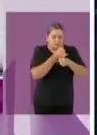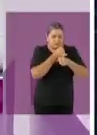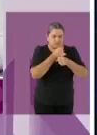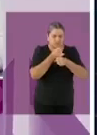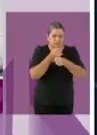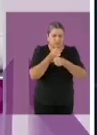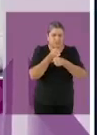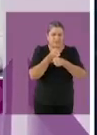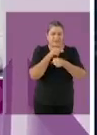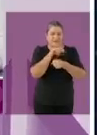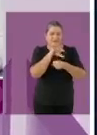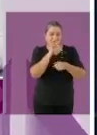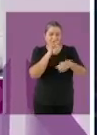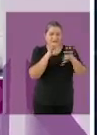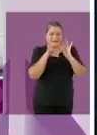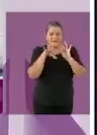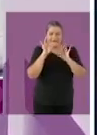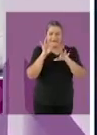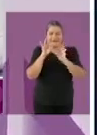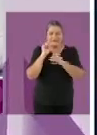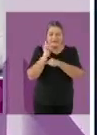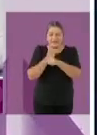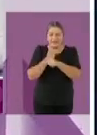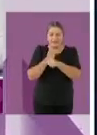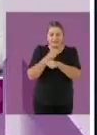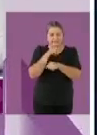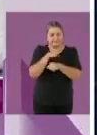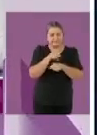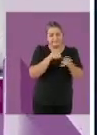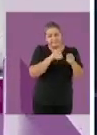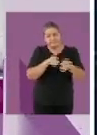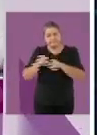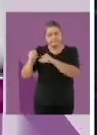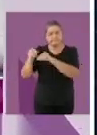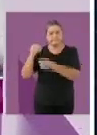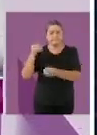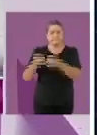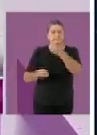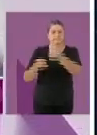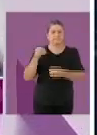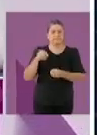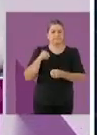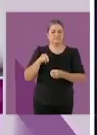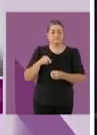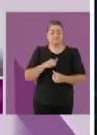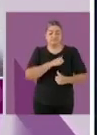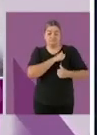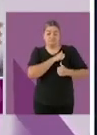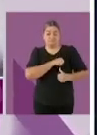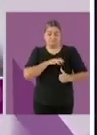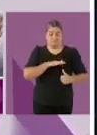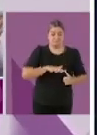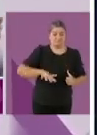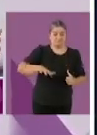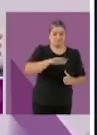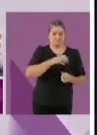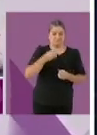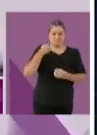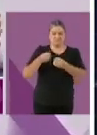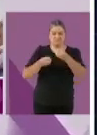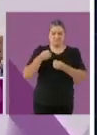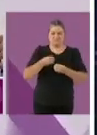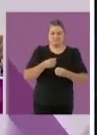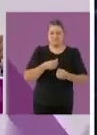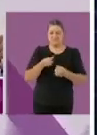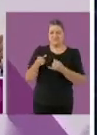quita dinamismo deben estar de pie los candidatos y poderse mover como ocurrió en el debate entre López